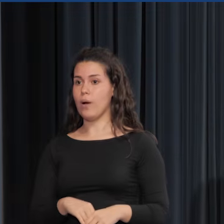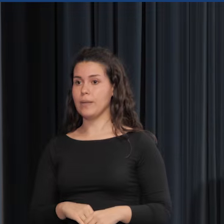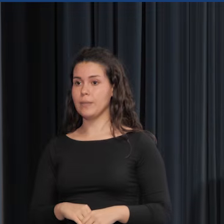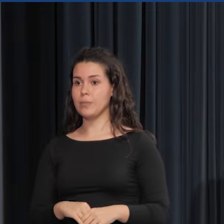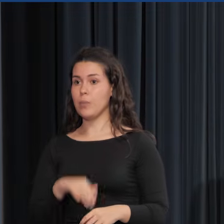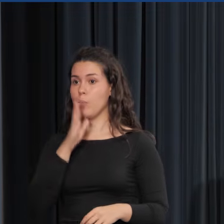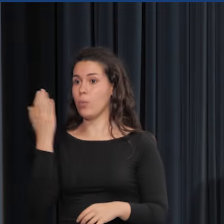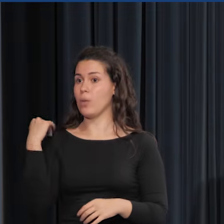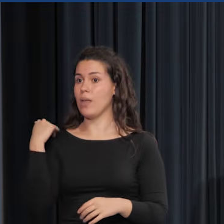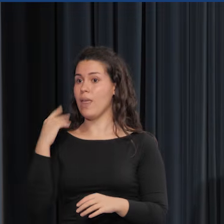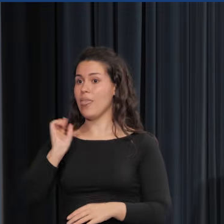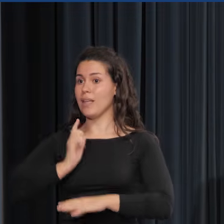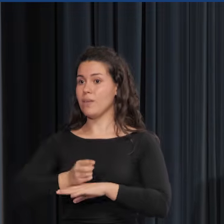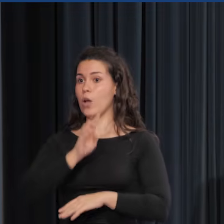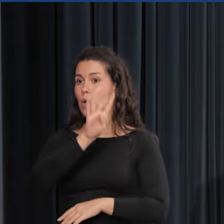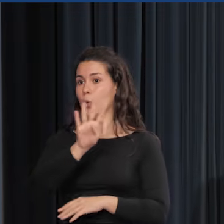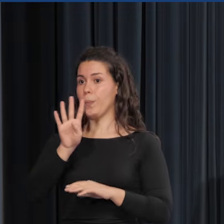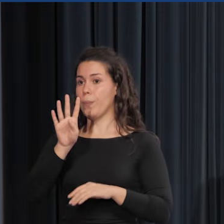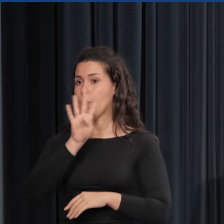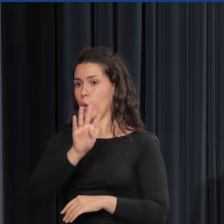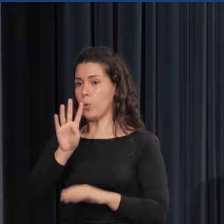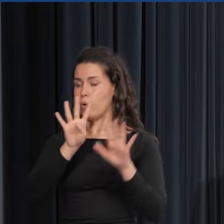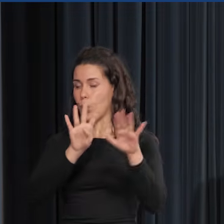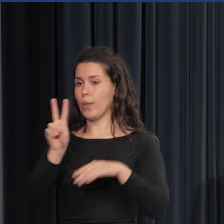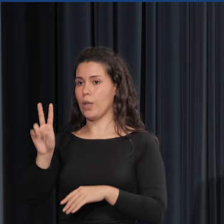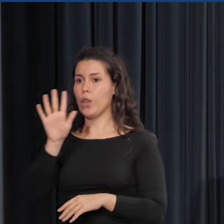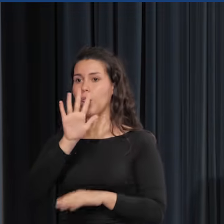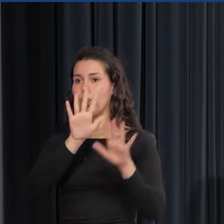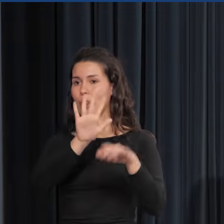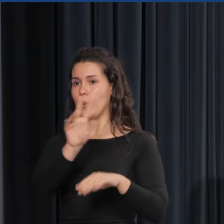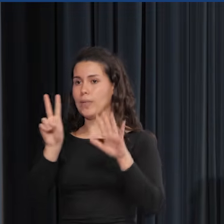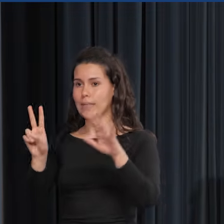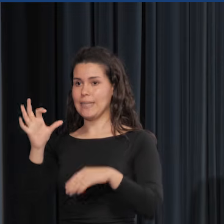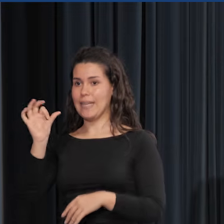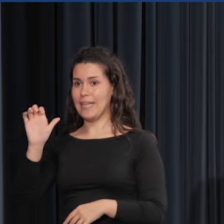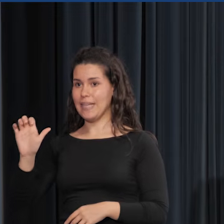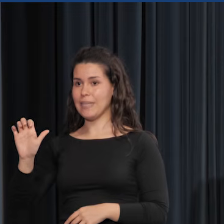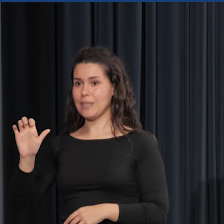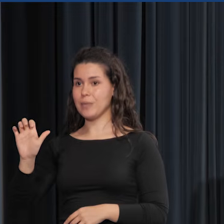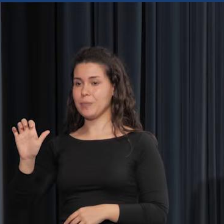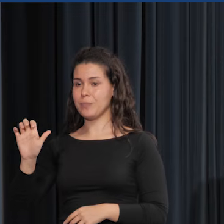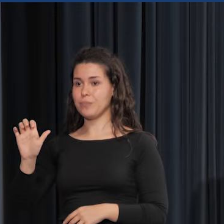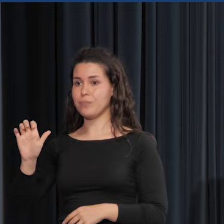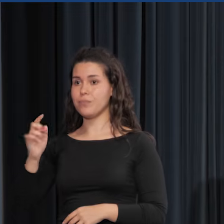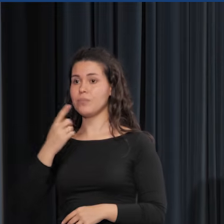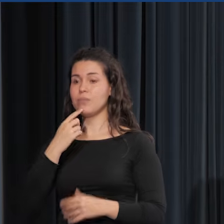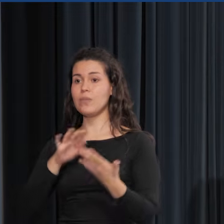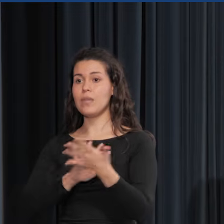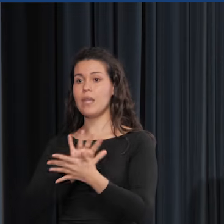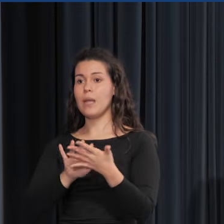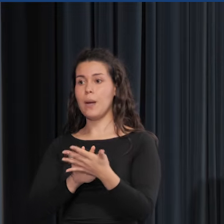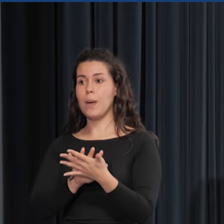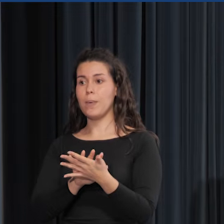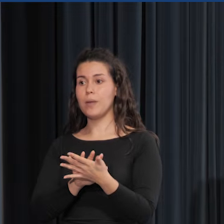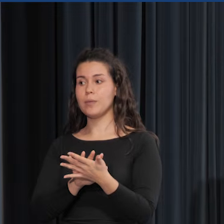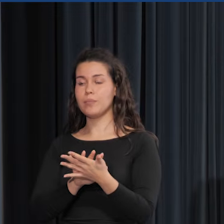directiva 9257-CE, que es relativa a las disposiciones mínimas de seguridad y salud aplicables a las obras de construcción, viene a decirnos